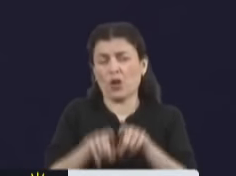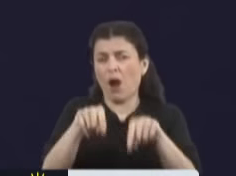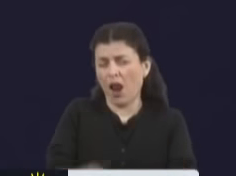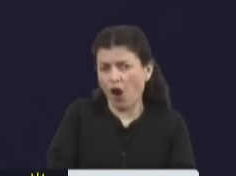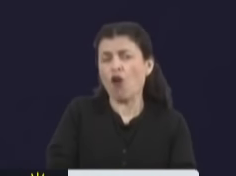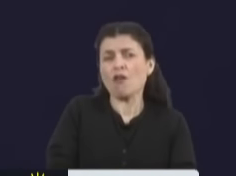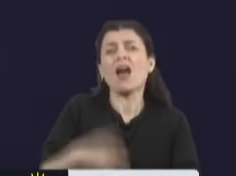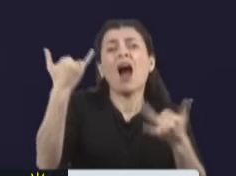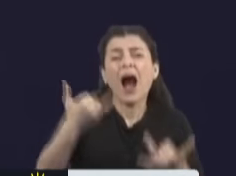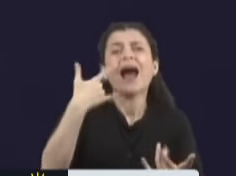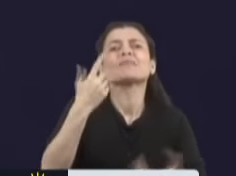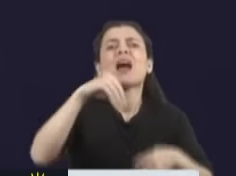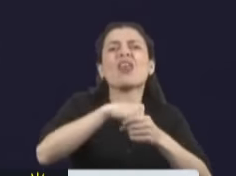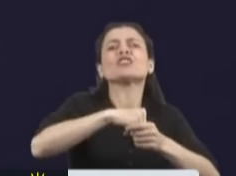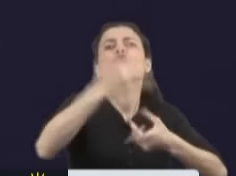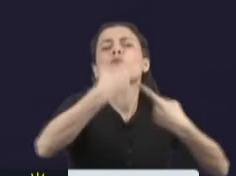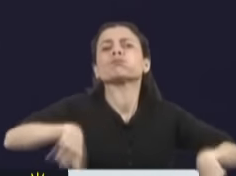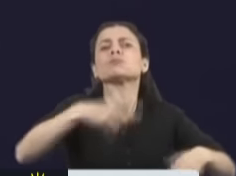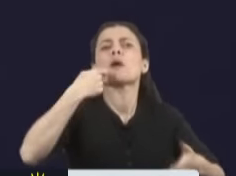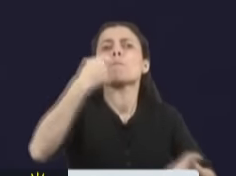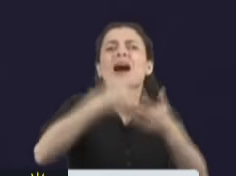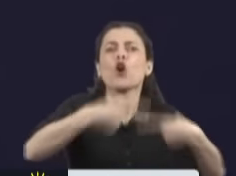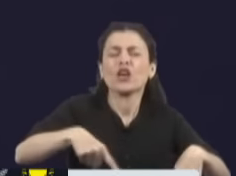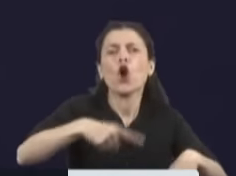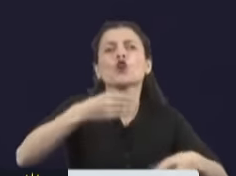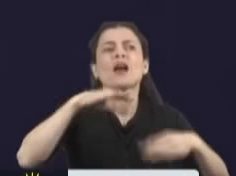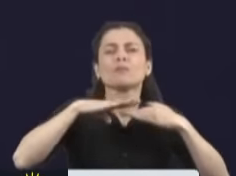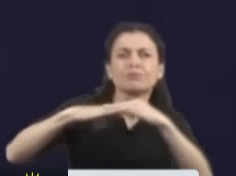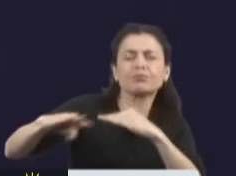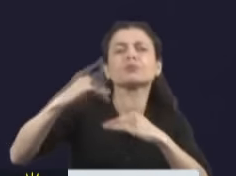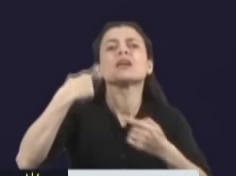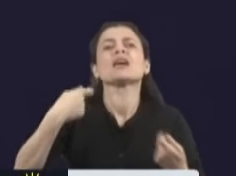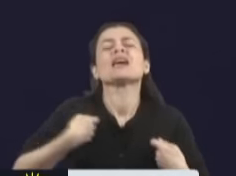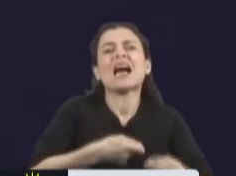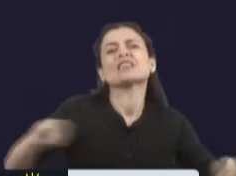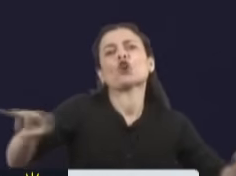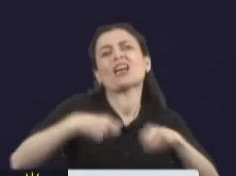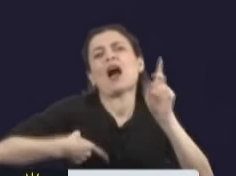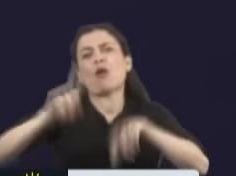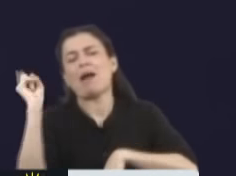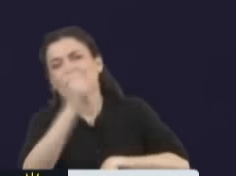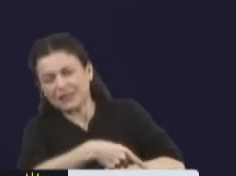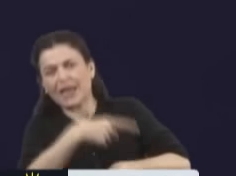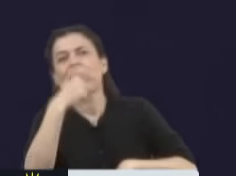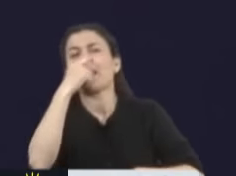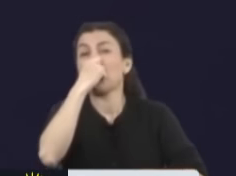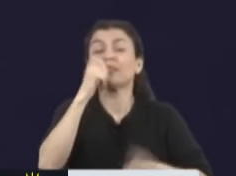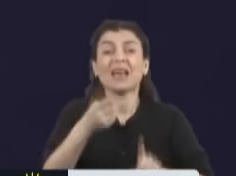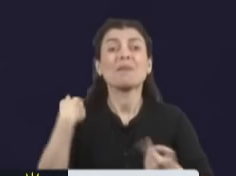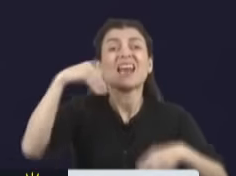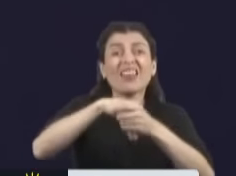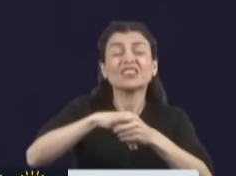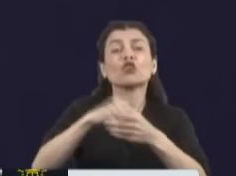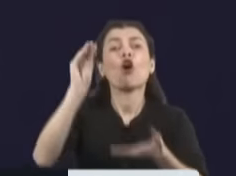con estabilidad jurídica inflación a la baja superad fiscal superad financiero reducción del gasto público reducción del